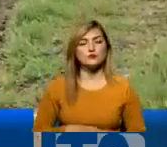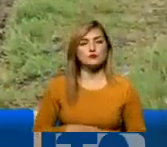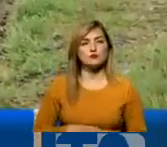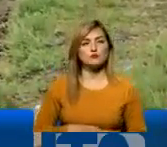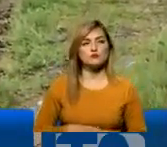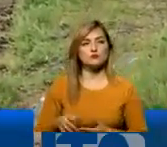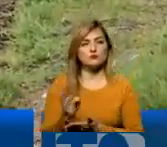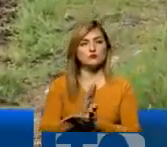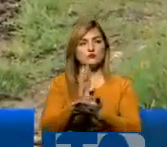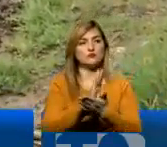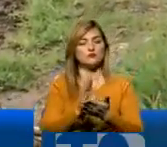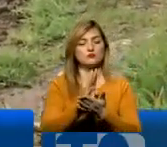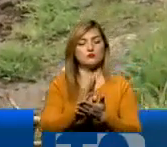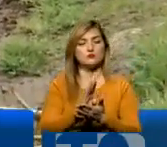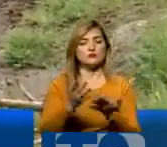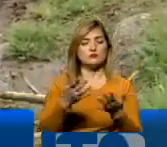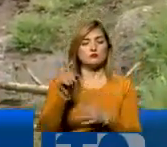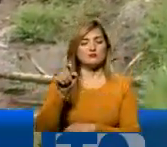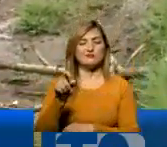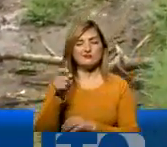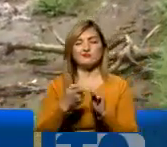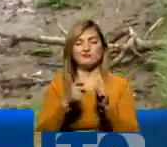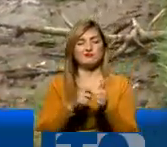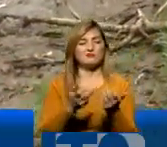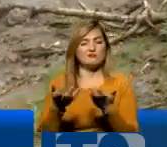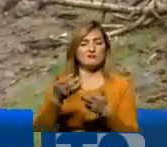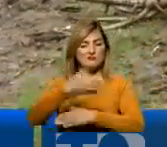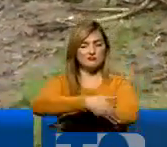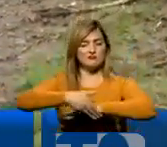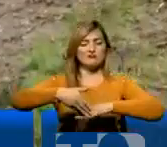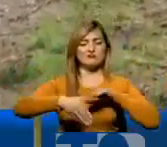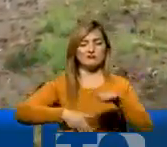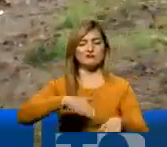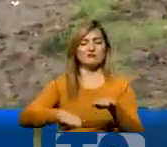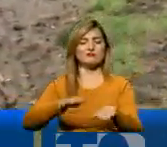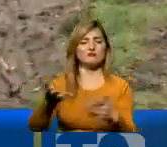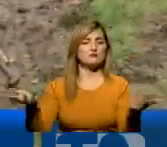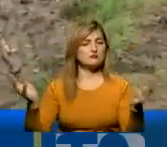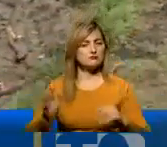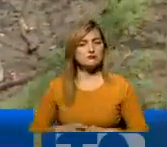venido aquí al barrio, pues no, a palpar la necesidad que estamos pasando, que las calles están enlodadas,